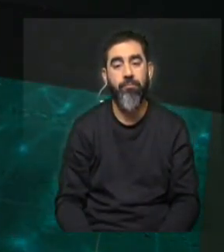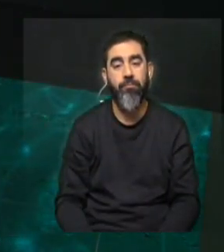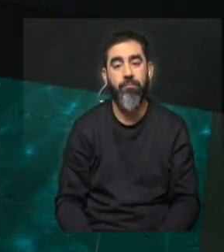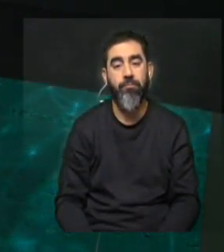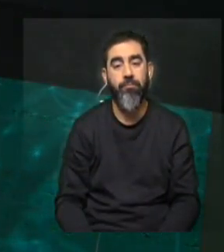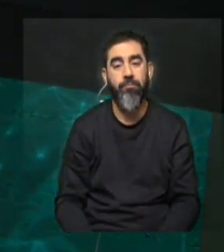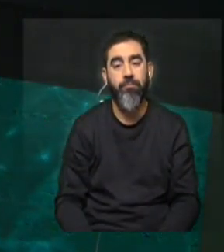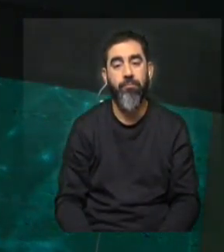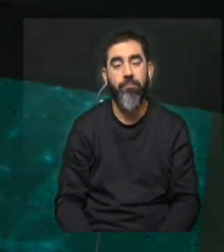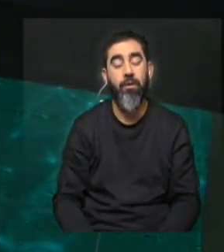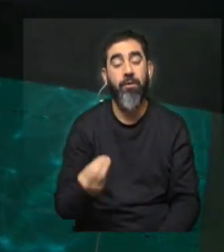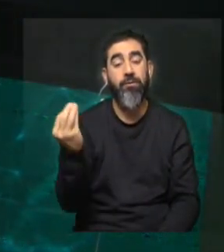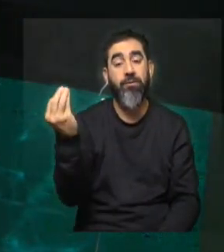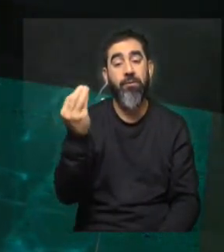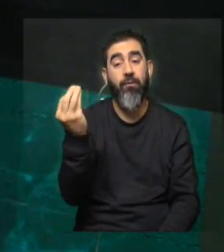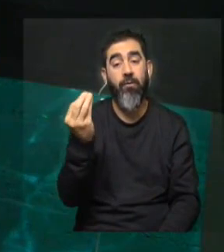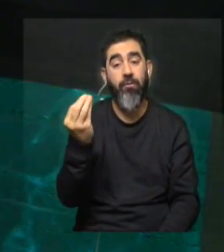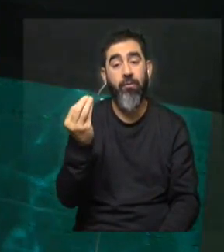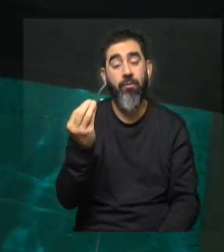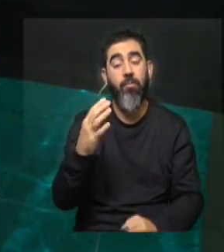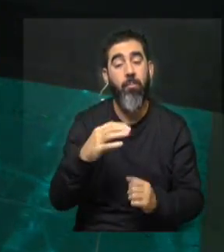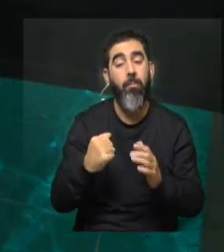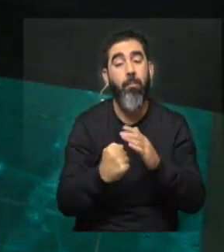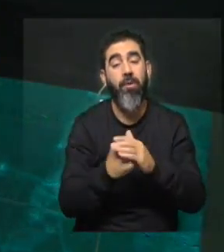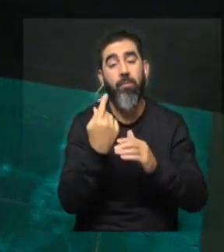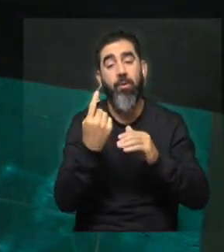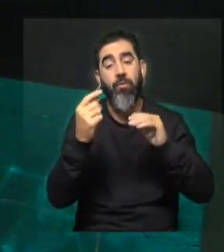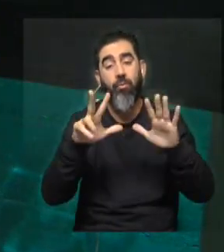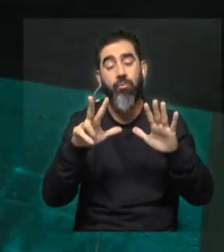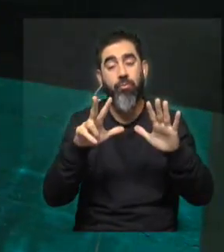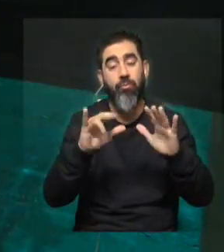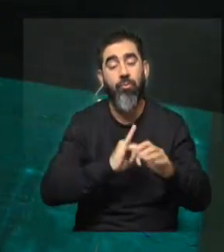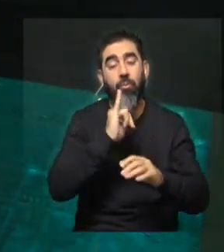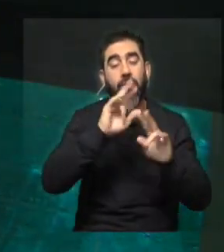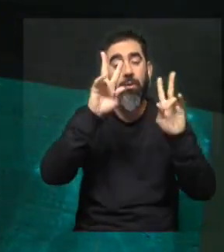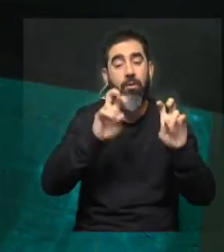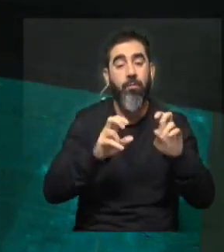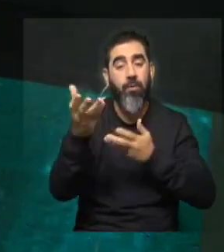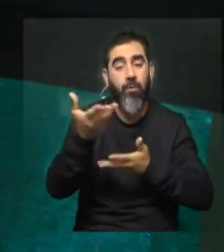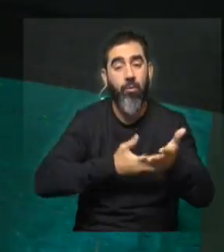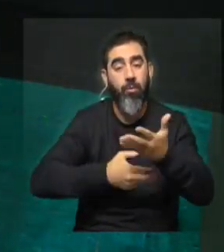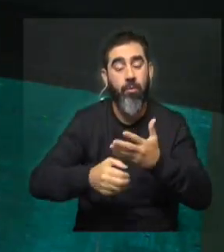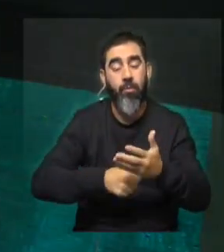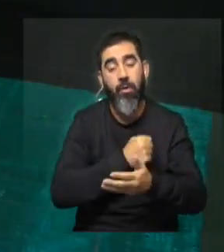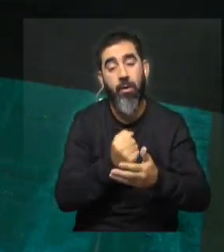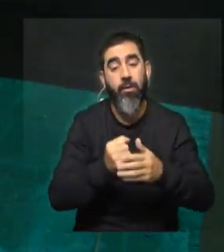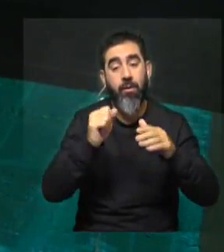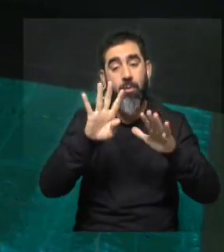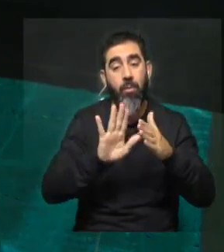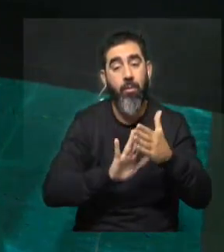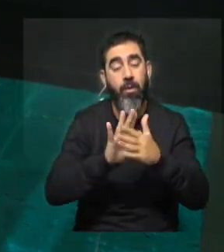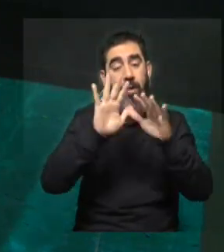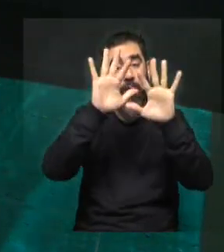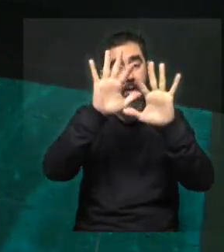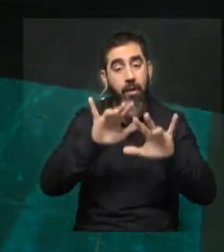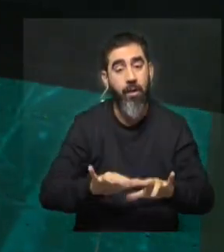pero así las cosas el sábado va a tener allí una máxima 18 grados vamos a contar el segundo tema que tenemos para compartir con ustedes Sí exactamente una carta